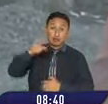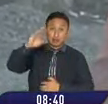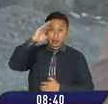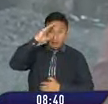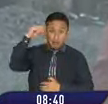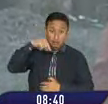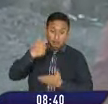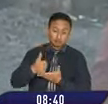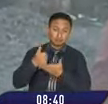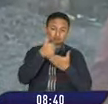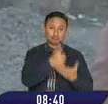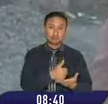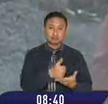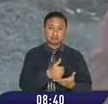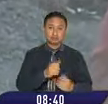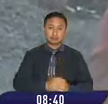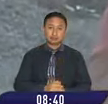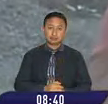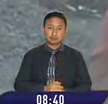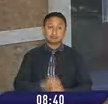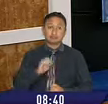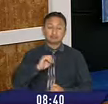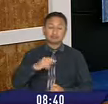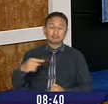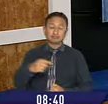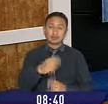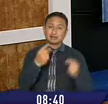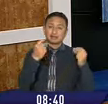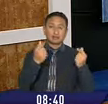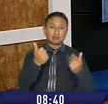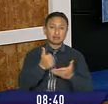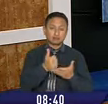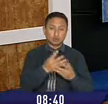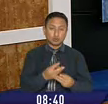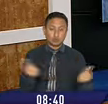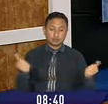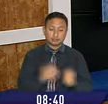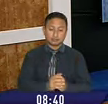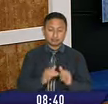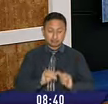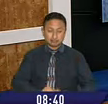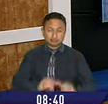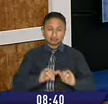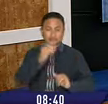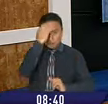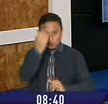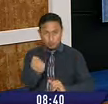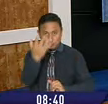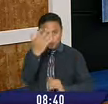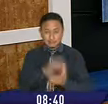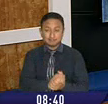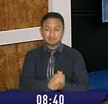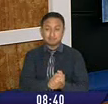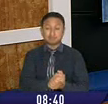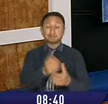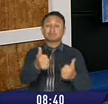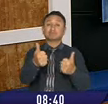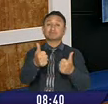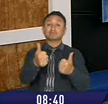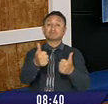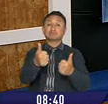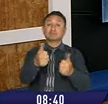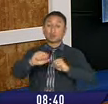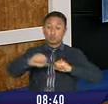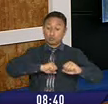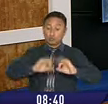ha aportado en este caso para tener una pronta solución. Regresamos con ustedes, buen día para todos. Buen trabajo, Iván, buen trabajo